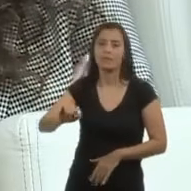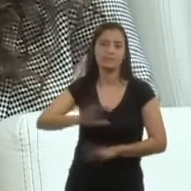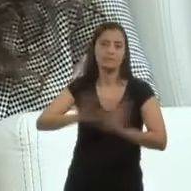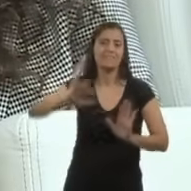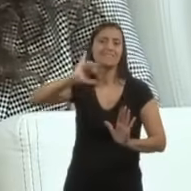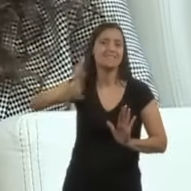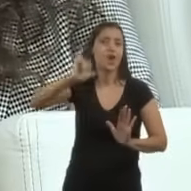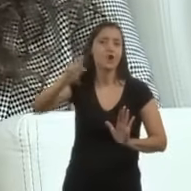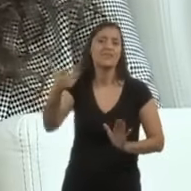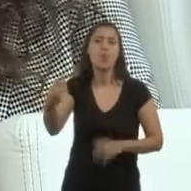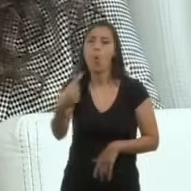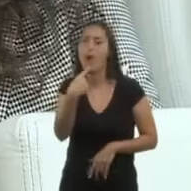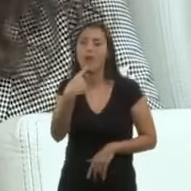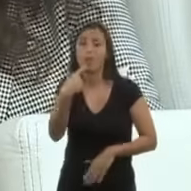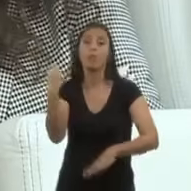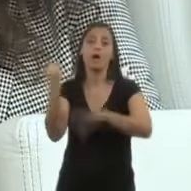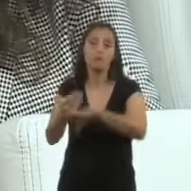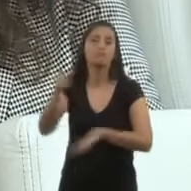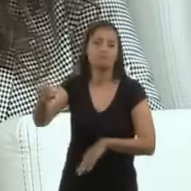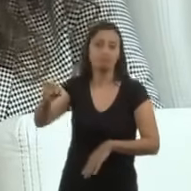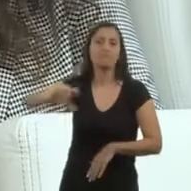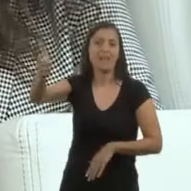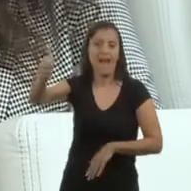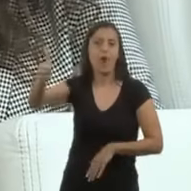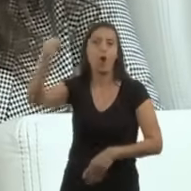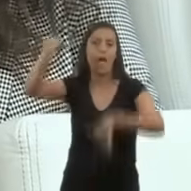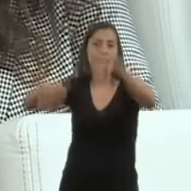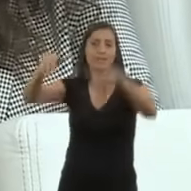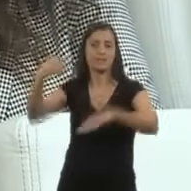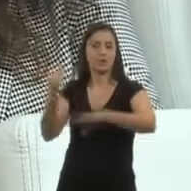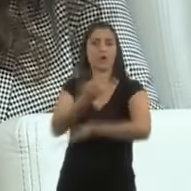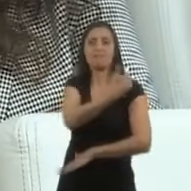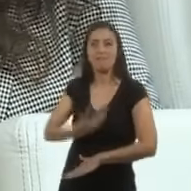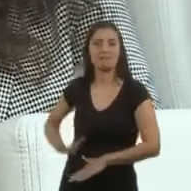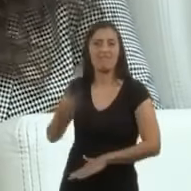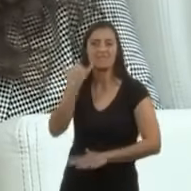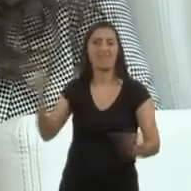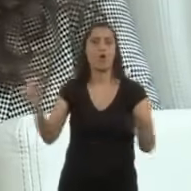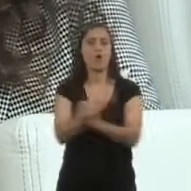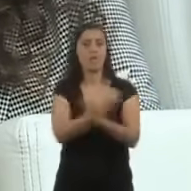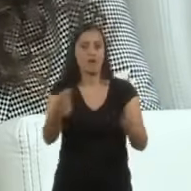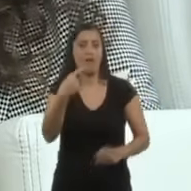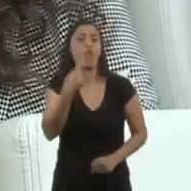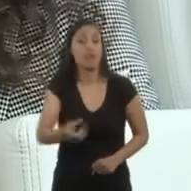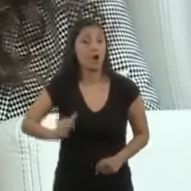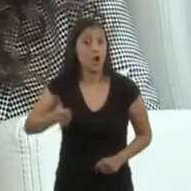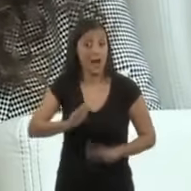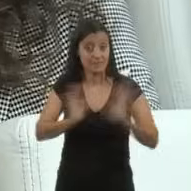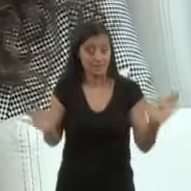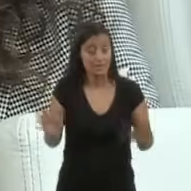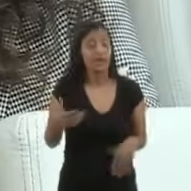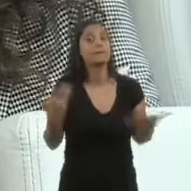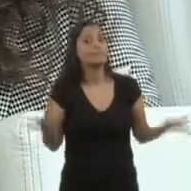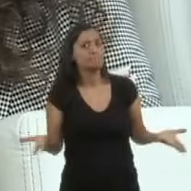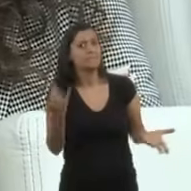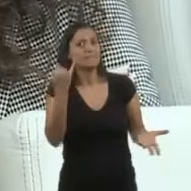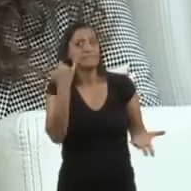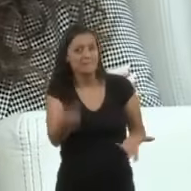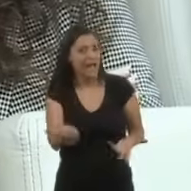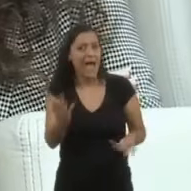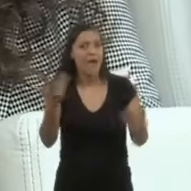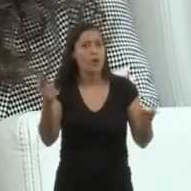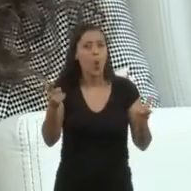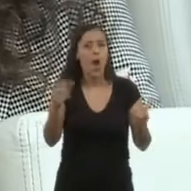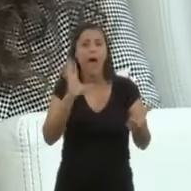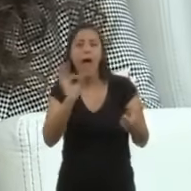hay ya una posición firme podríamos decir ya sin vueltas